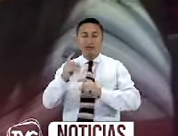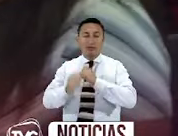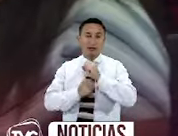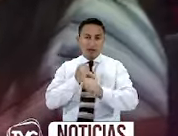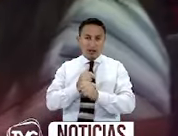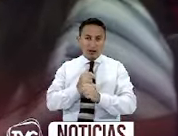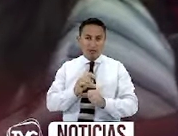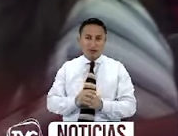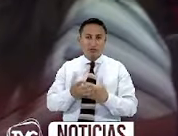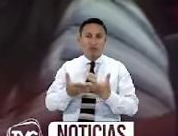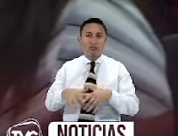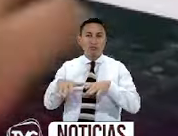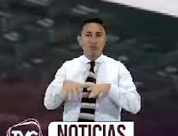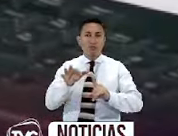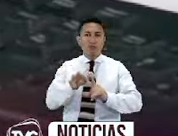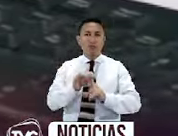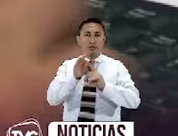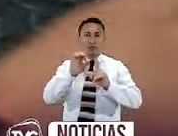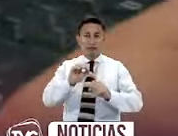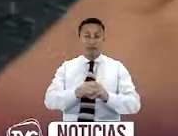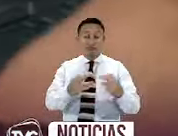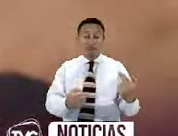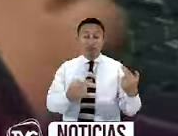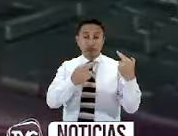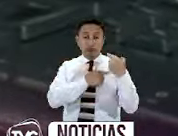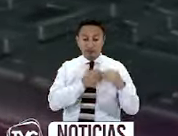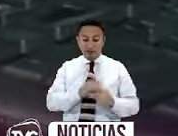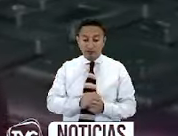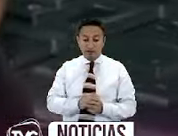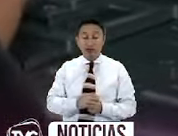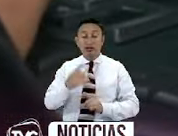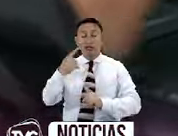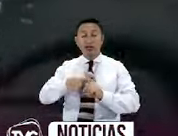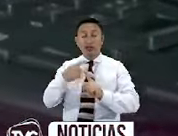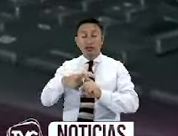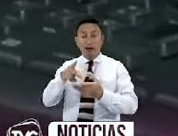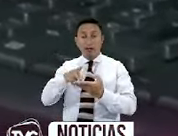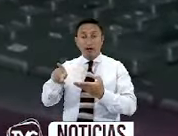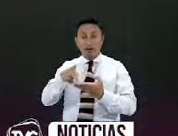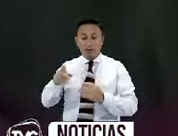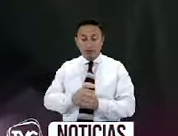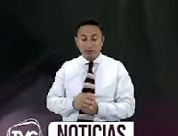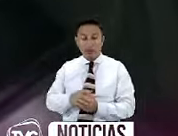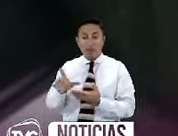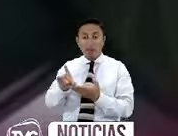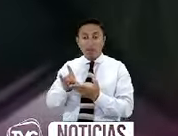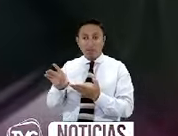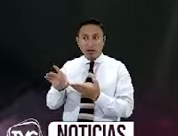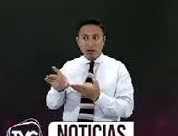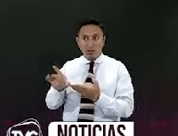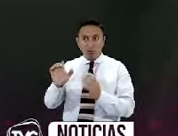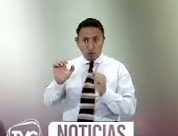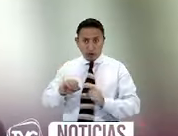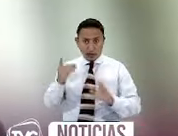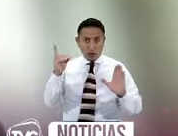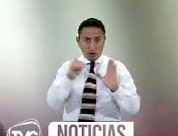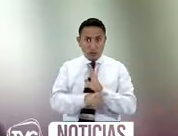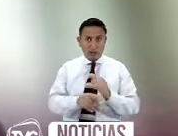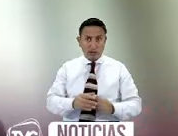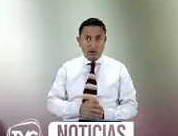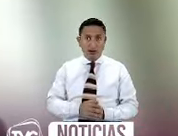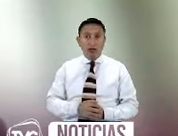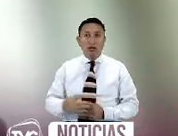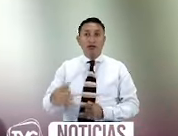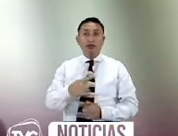actividades específicas del cargo y con un mismo sueldo, al ser desvinculado, ¿puede establecer una denuncia? El abogado